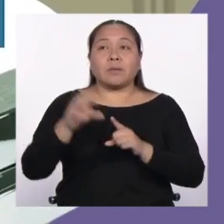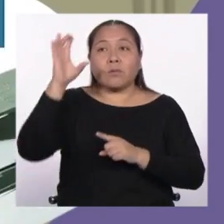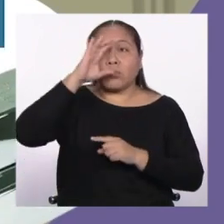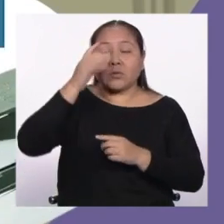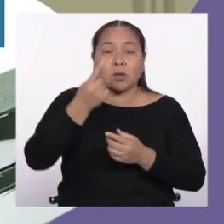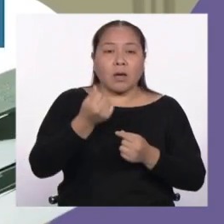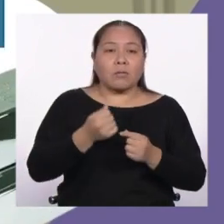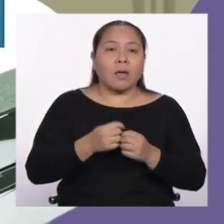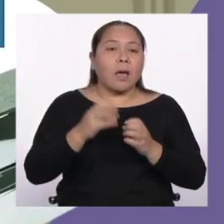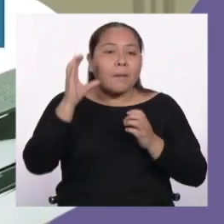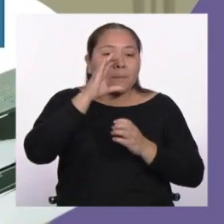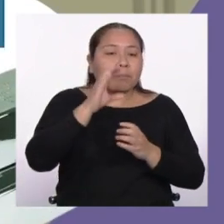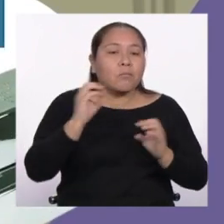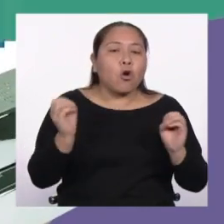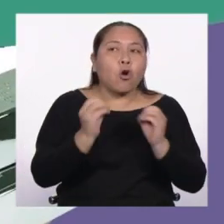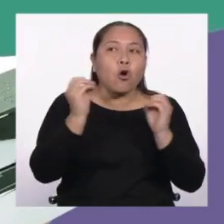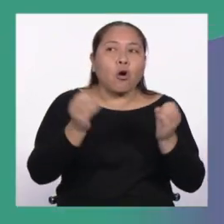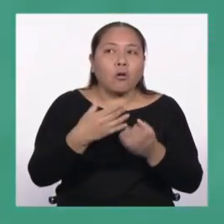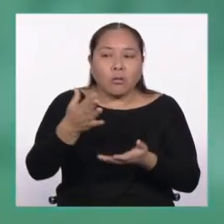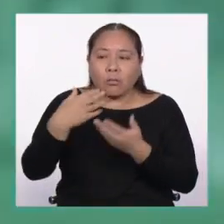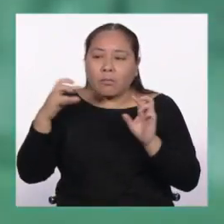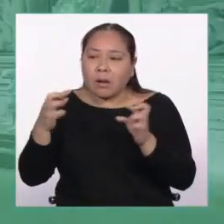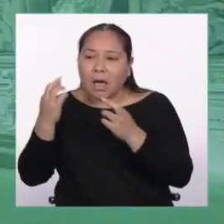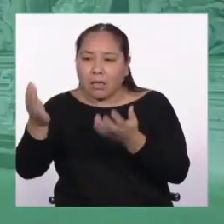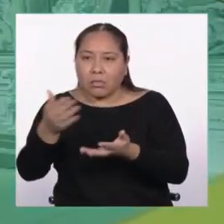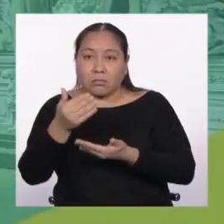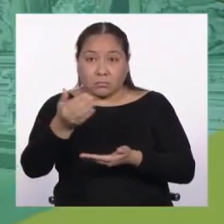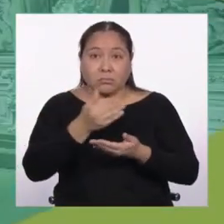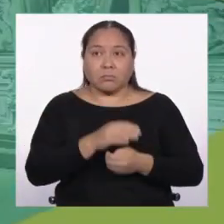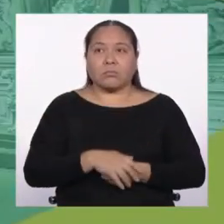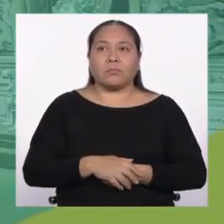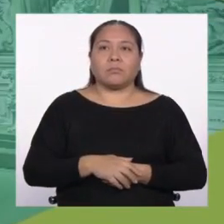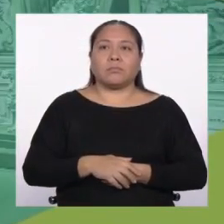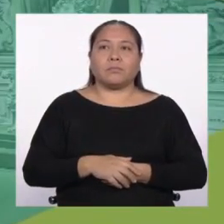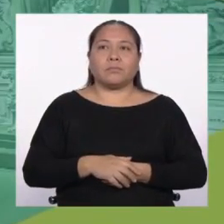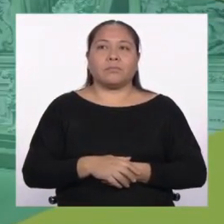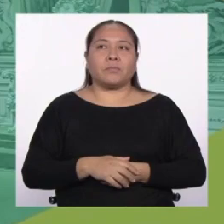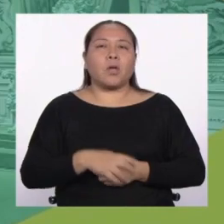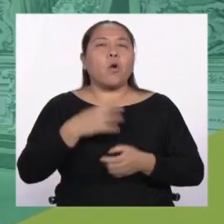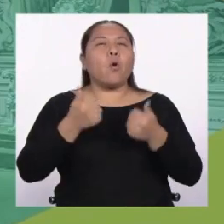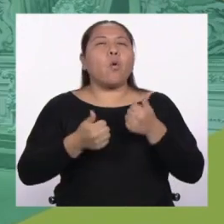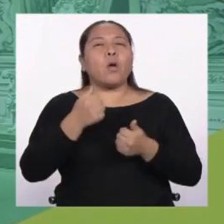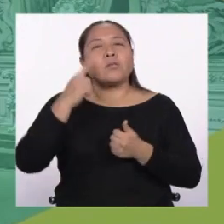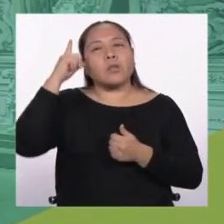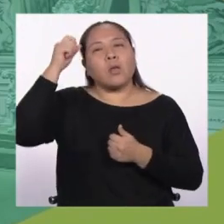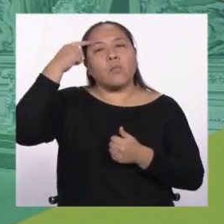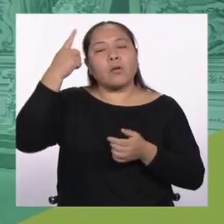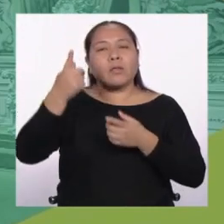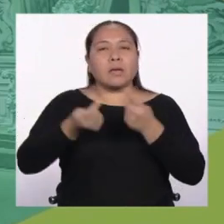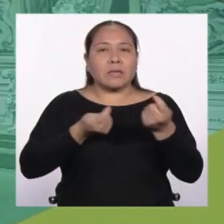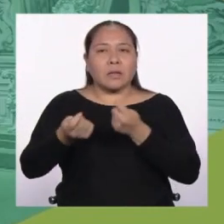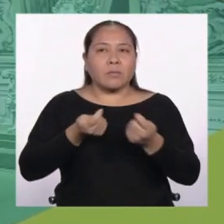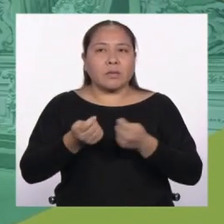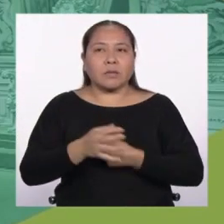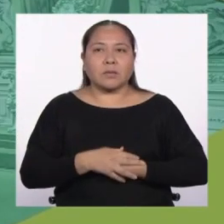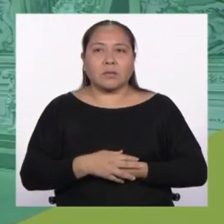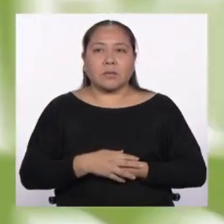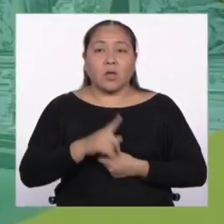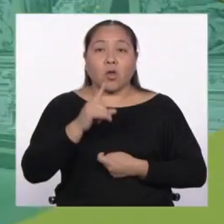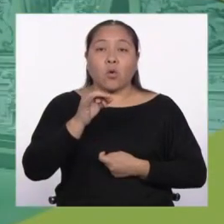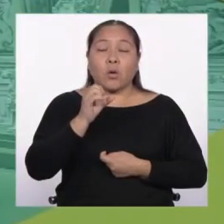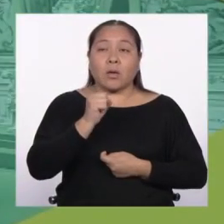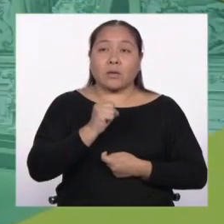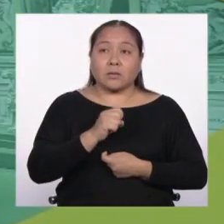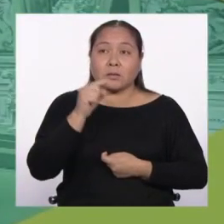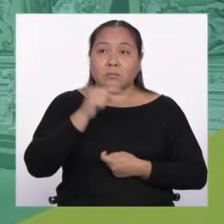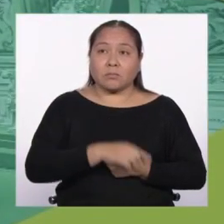obtener metales preciosos. Así es, pero ahora veamos qué política se aplicó en la administración. Luis,